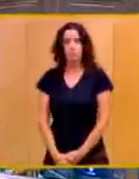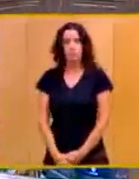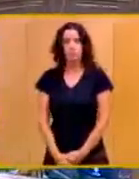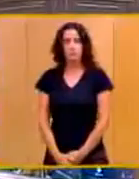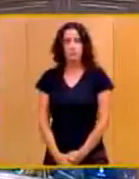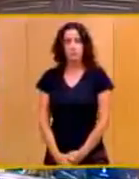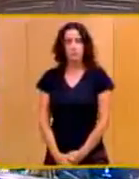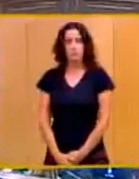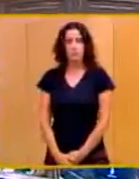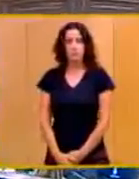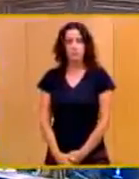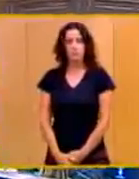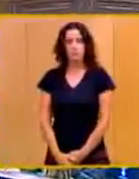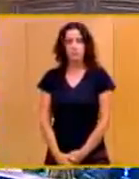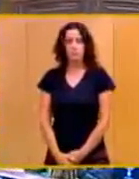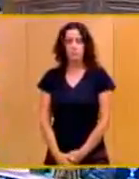tengan la